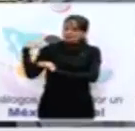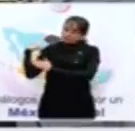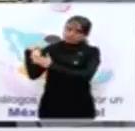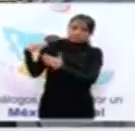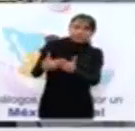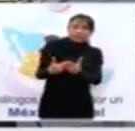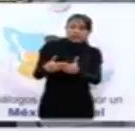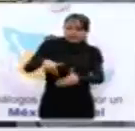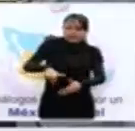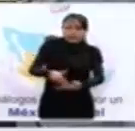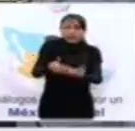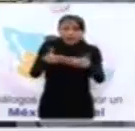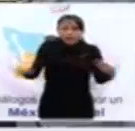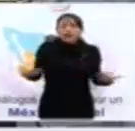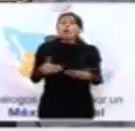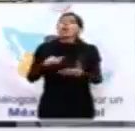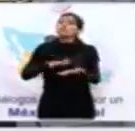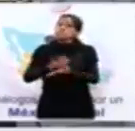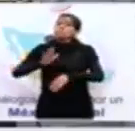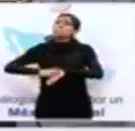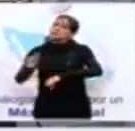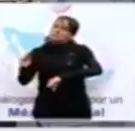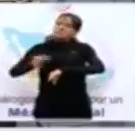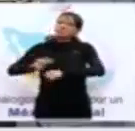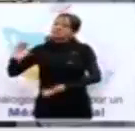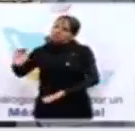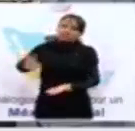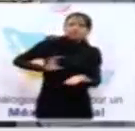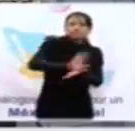fecha se ha incrementado en 170%.